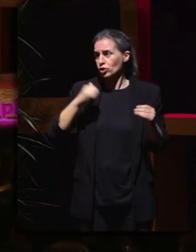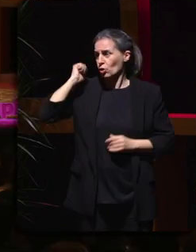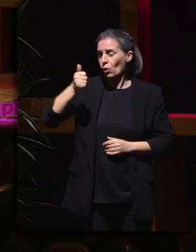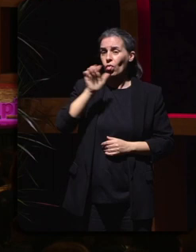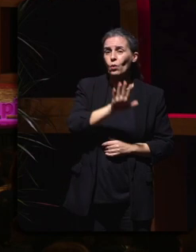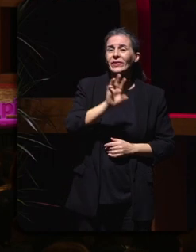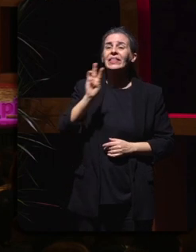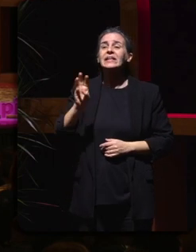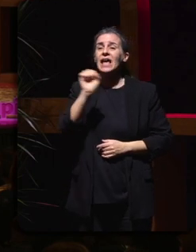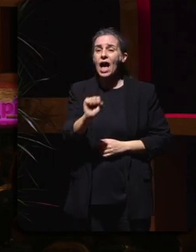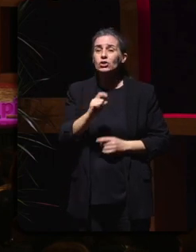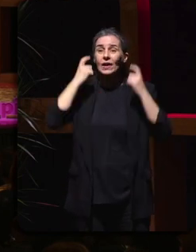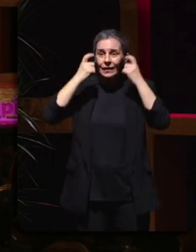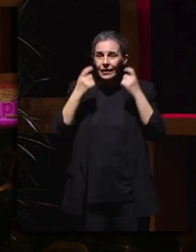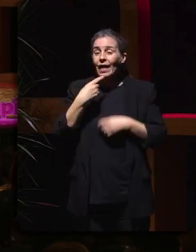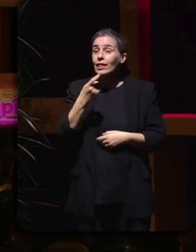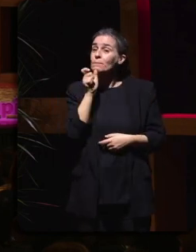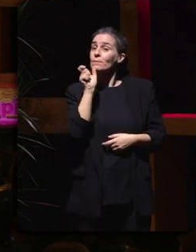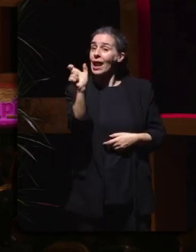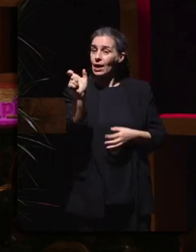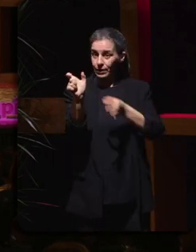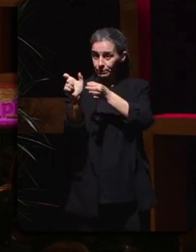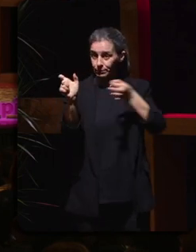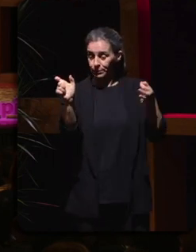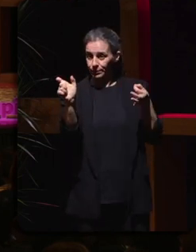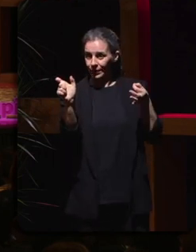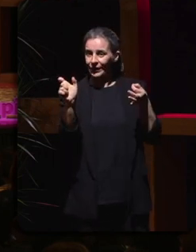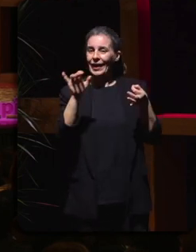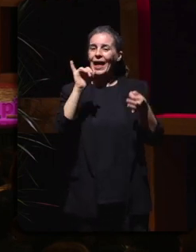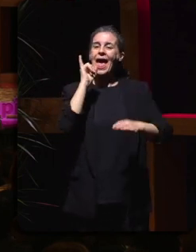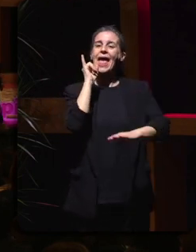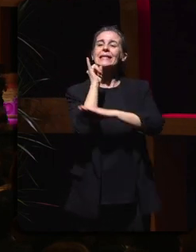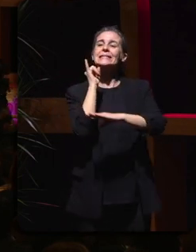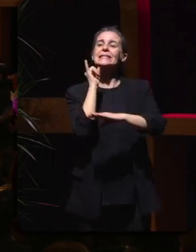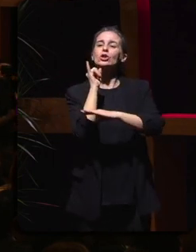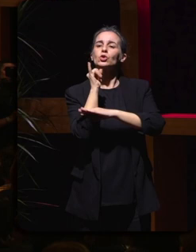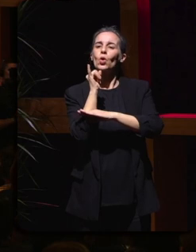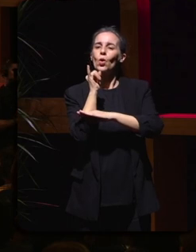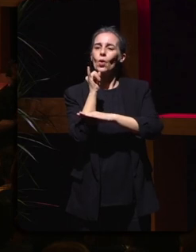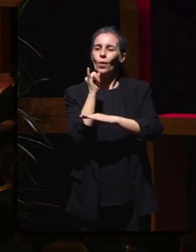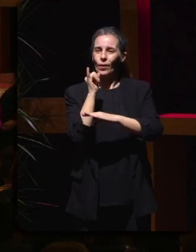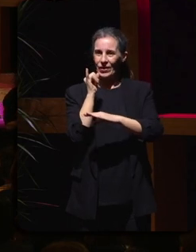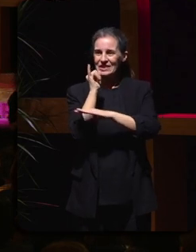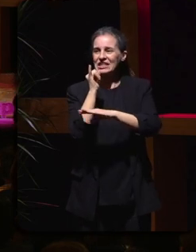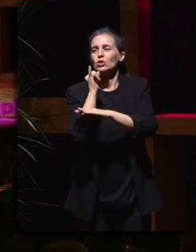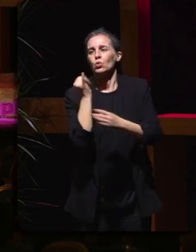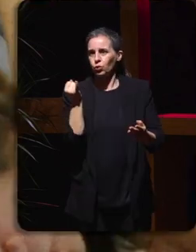intentando decir correctamente según la RAE instituto pero si puedo decir instituto